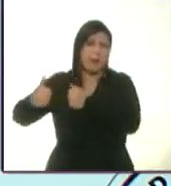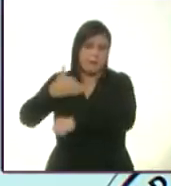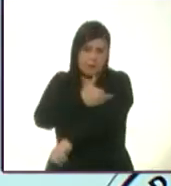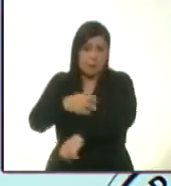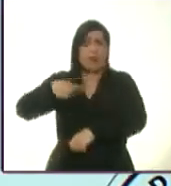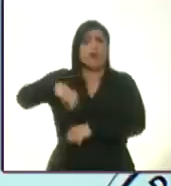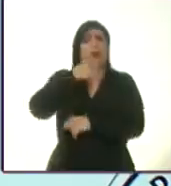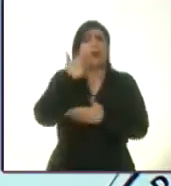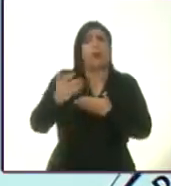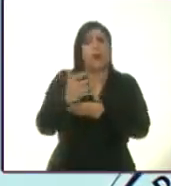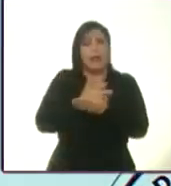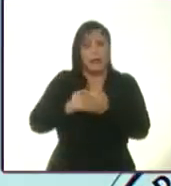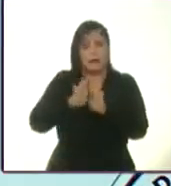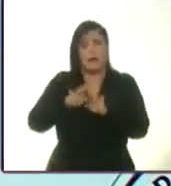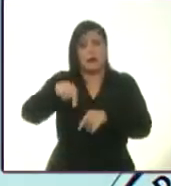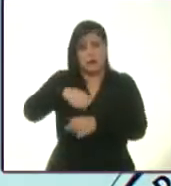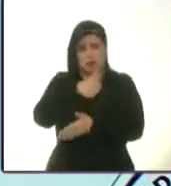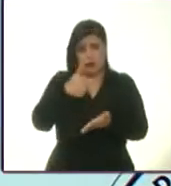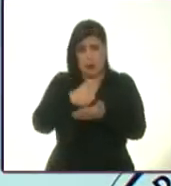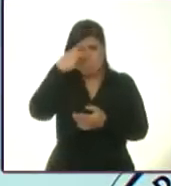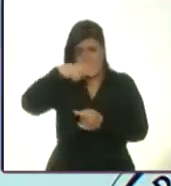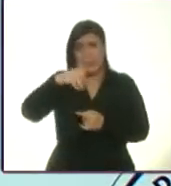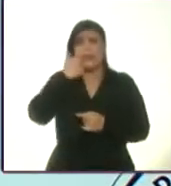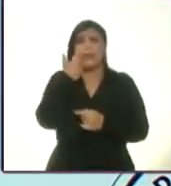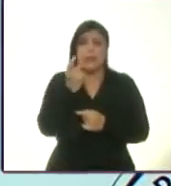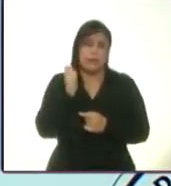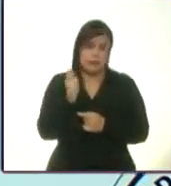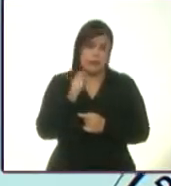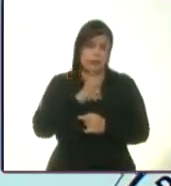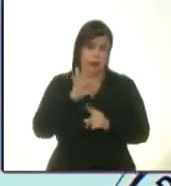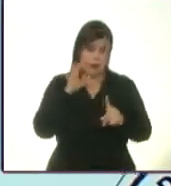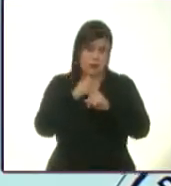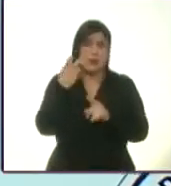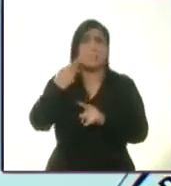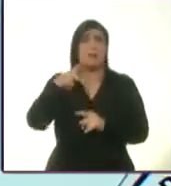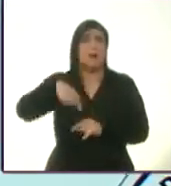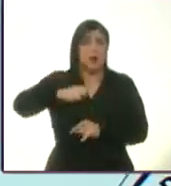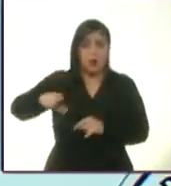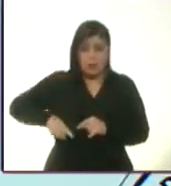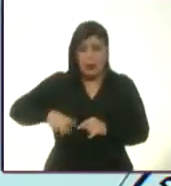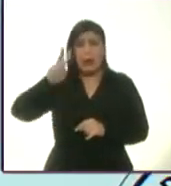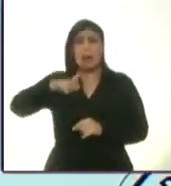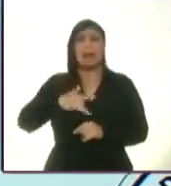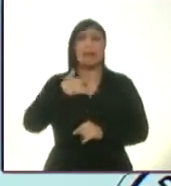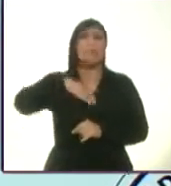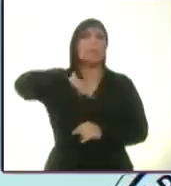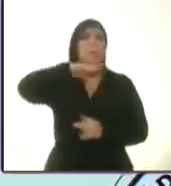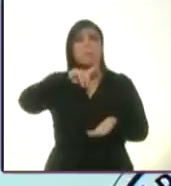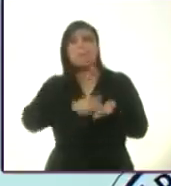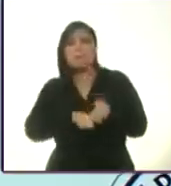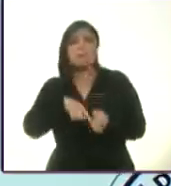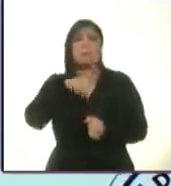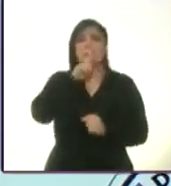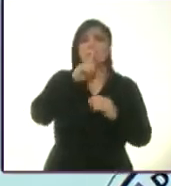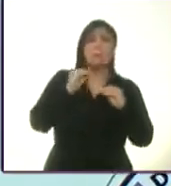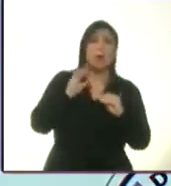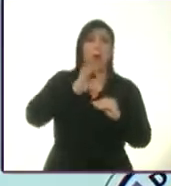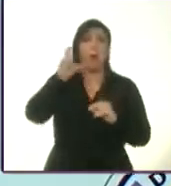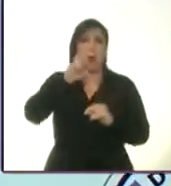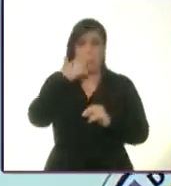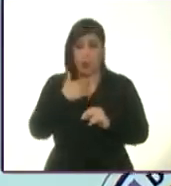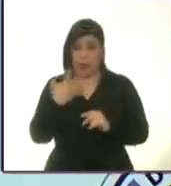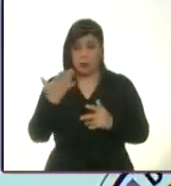a gobernar esta ciudad pero esta ciudad no le sirve un gobernante insensible y un gobernante que se quede callado ante la injusticia